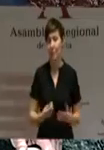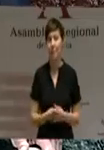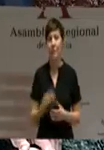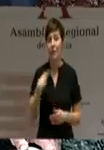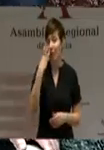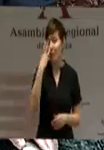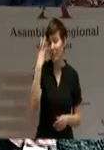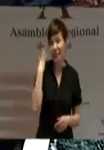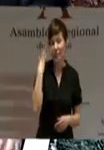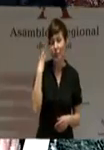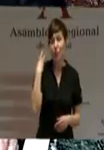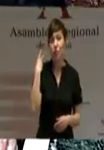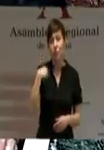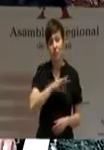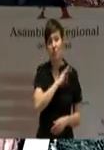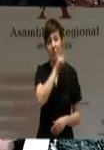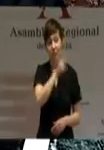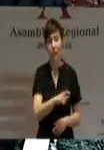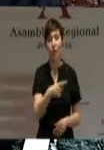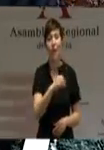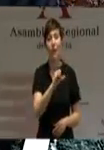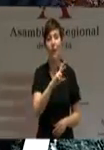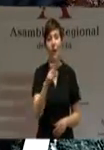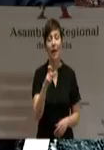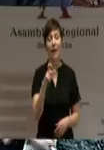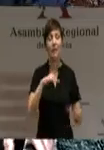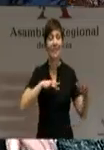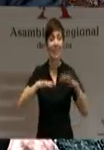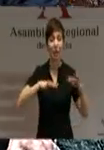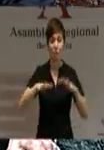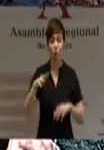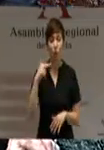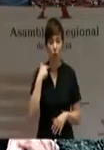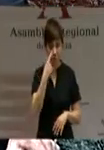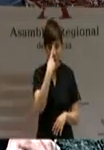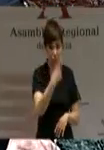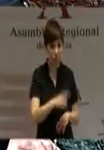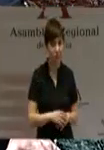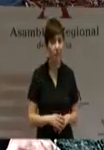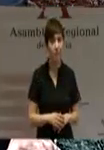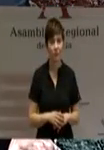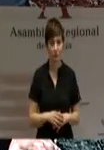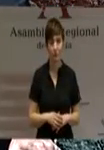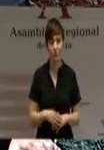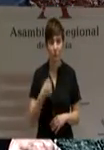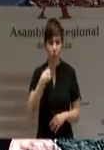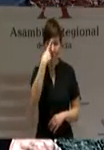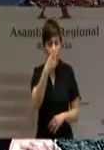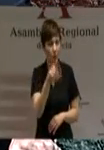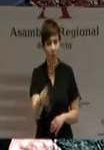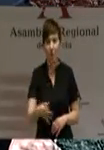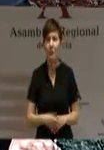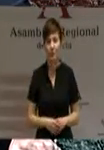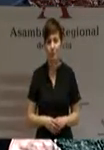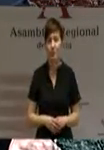3 años, señor Garre, se produjo el terremoto de Lorca. ¿Se acuerda? Yo sí me acuerdo.